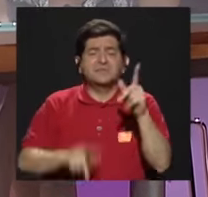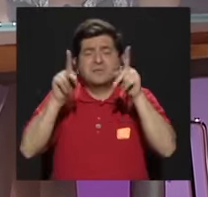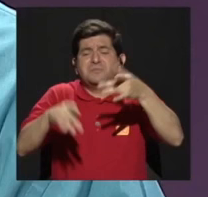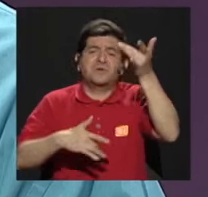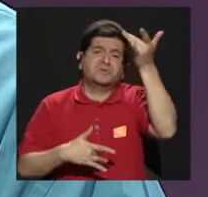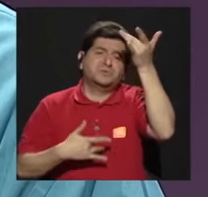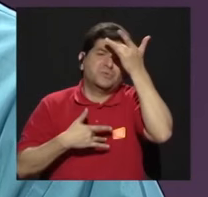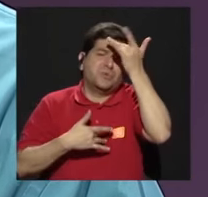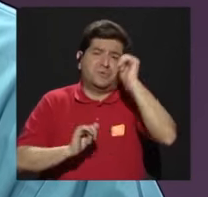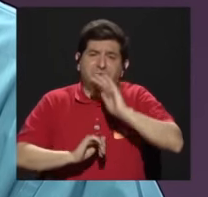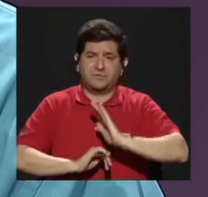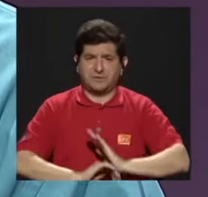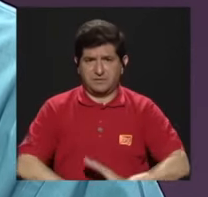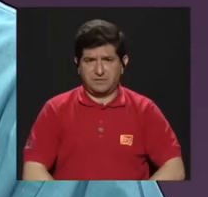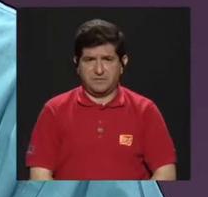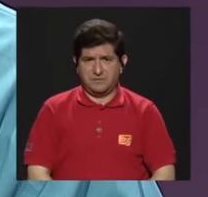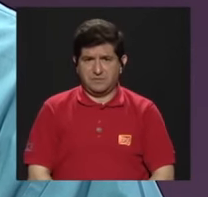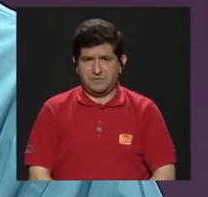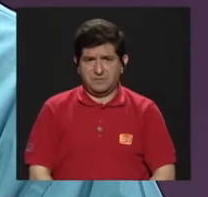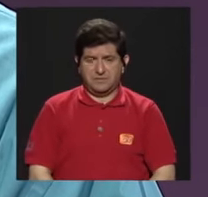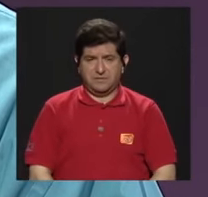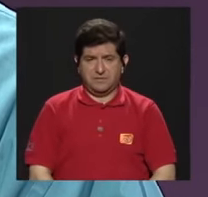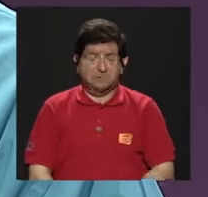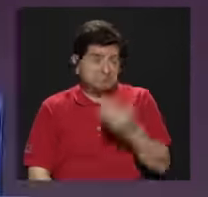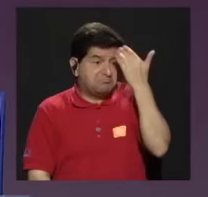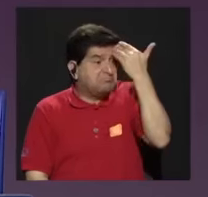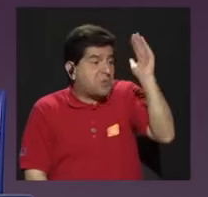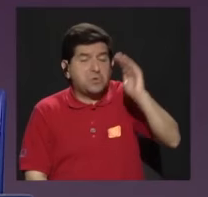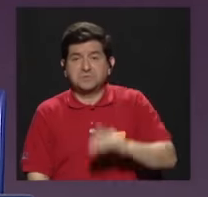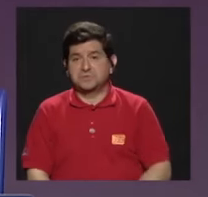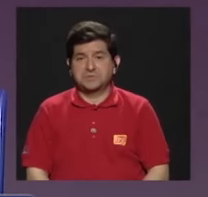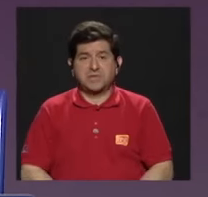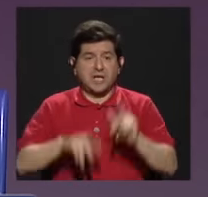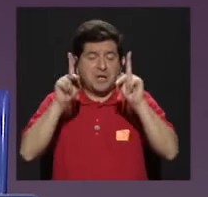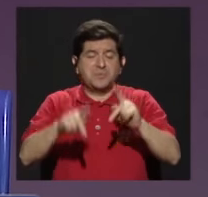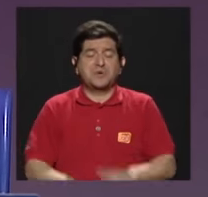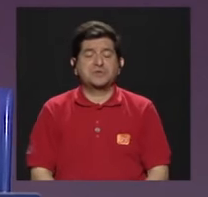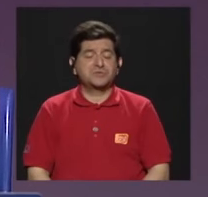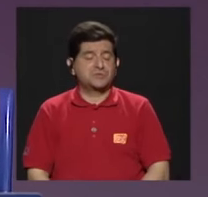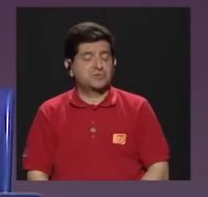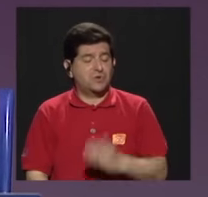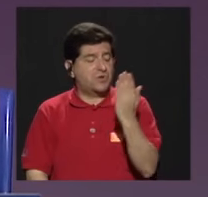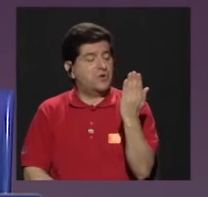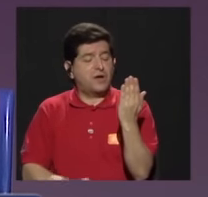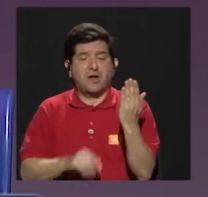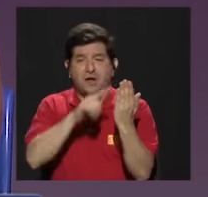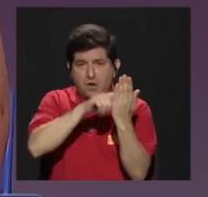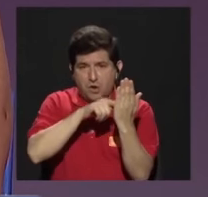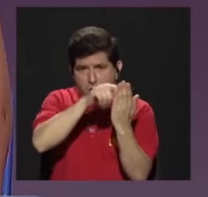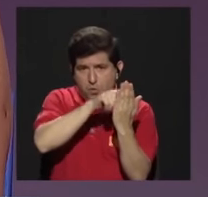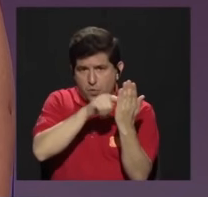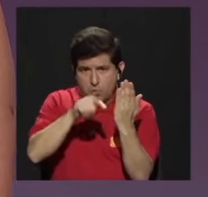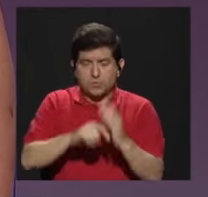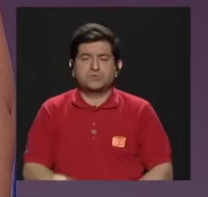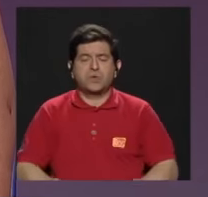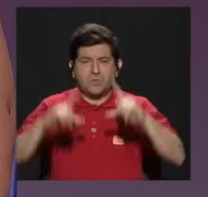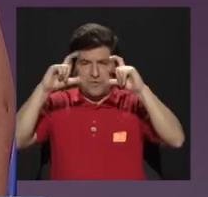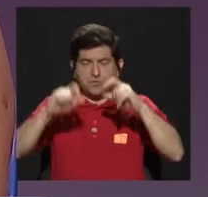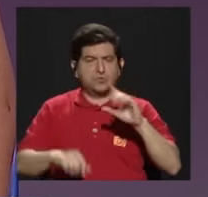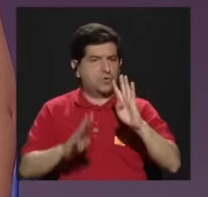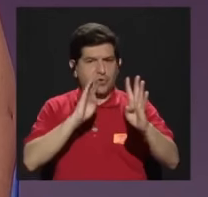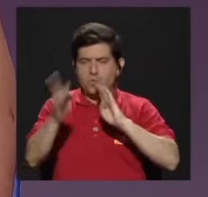enfermo, un hombre que utiliza su celular para tomarle fotos, y no me estoy refiriendo al caso